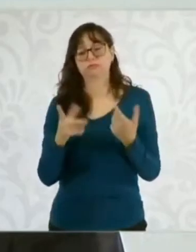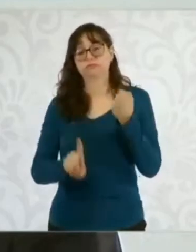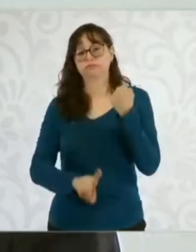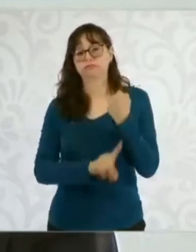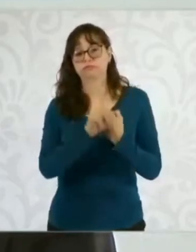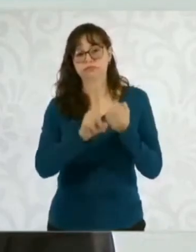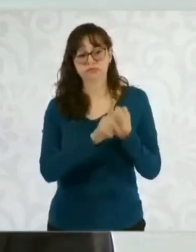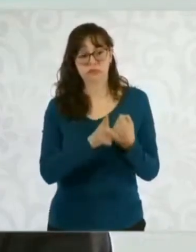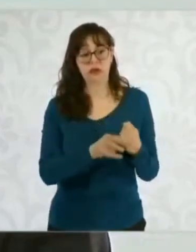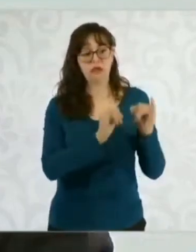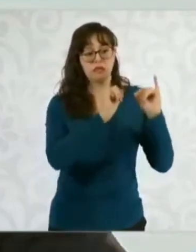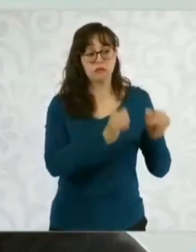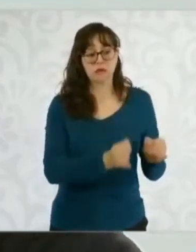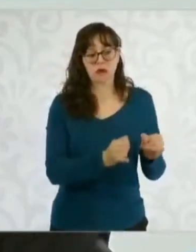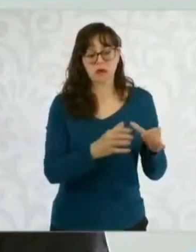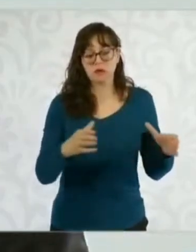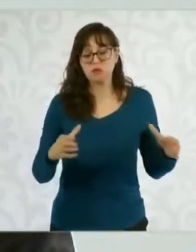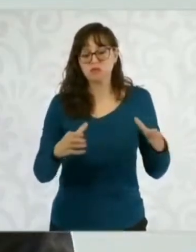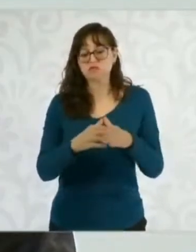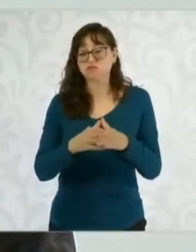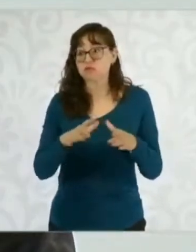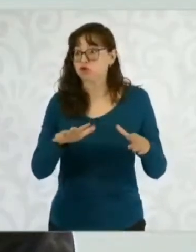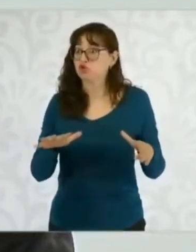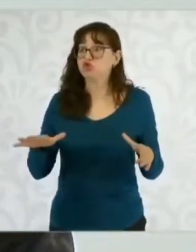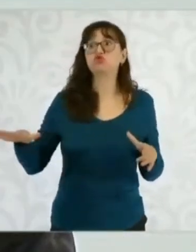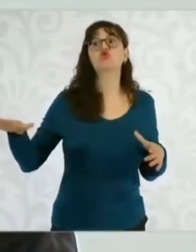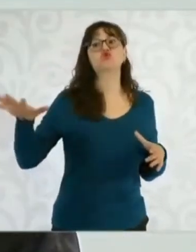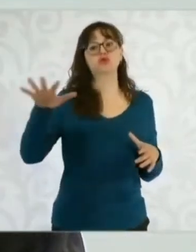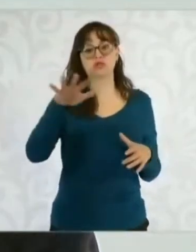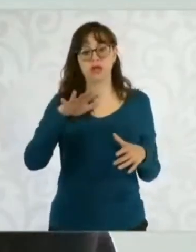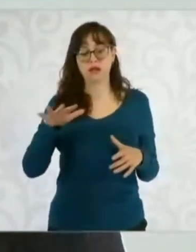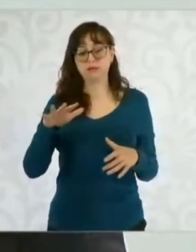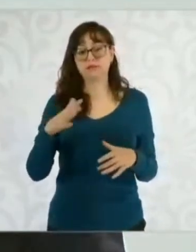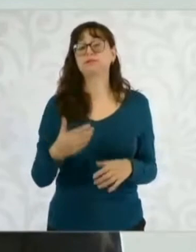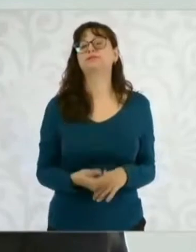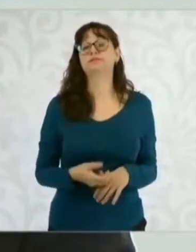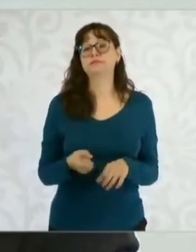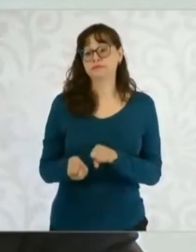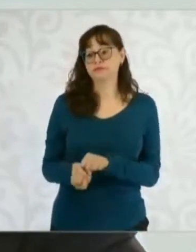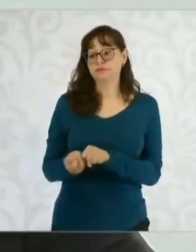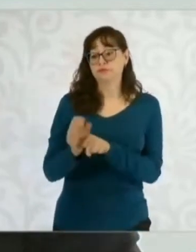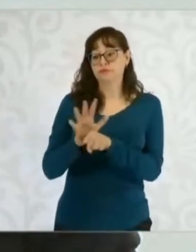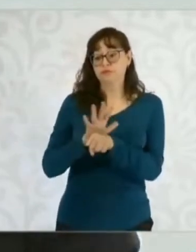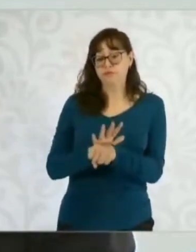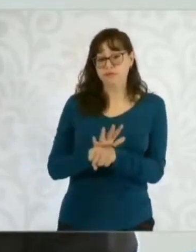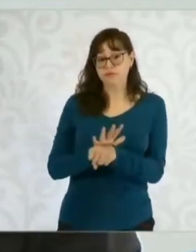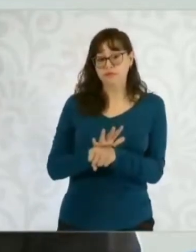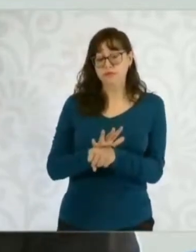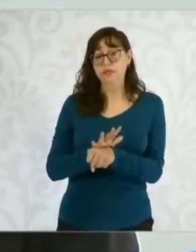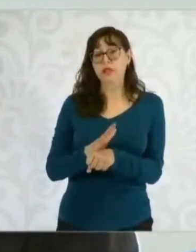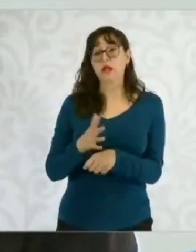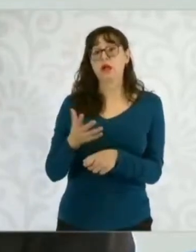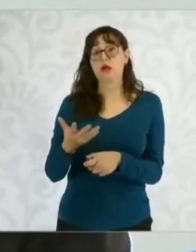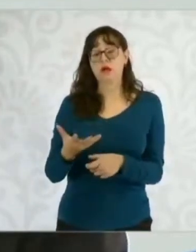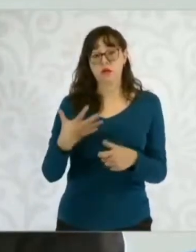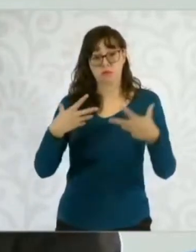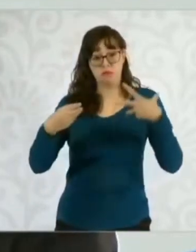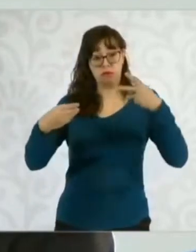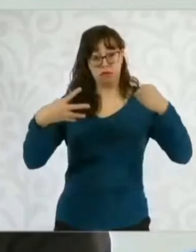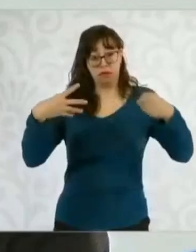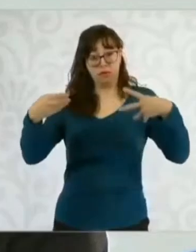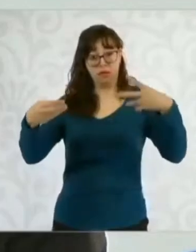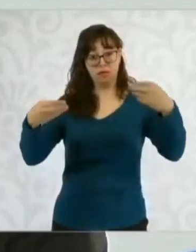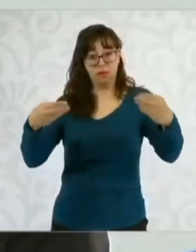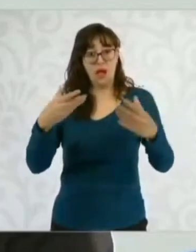vez más, después de la pandemia COVID-19, tenemos el concepto de salud mental,